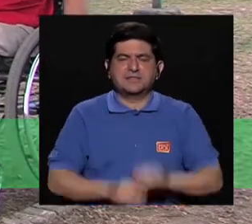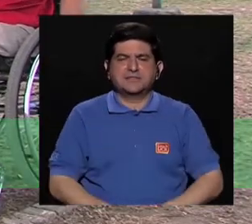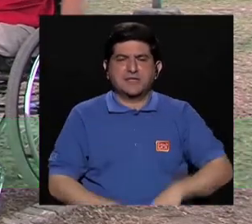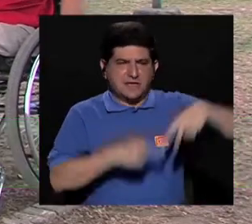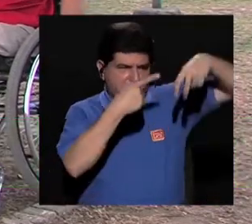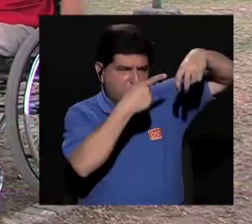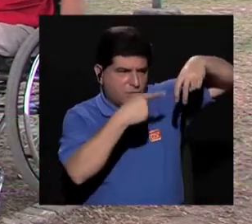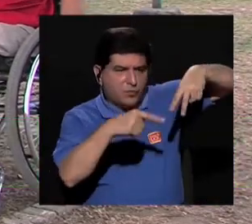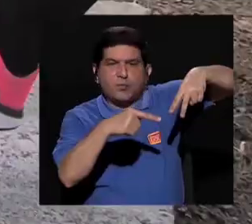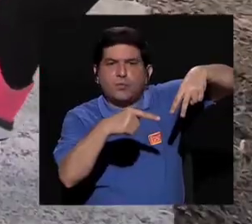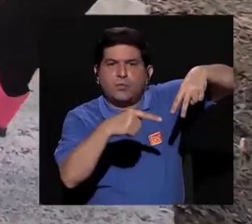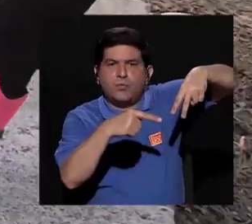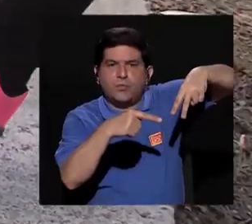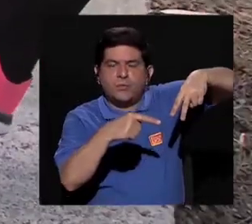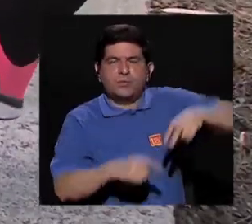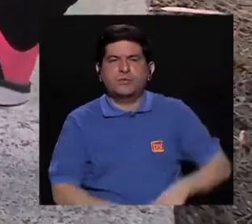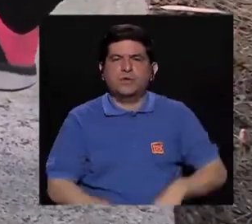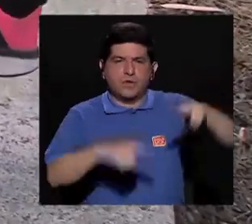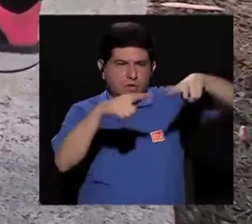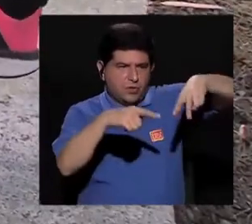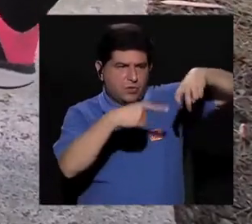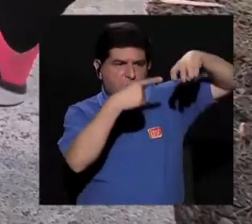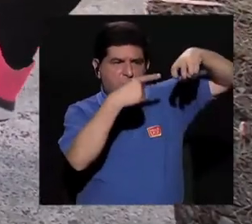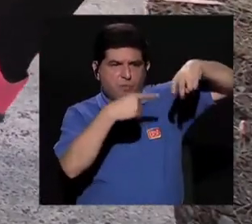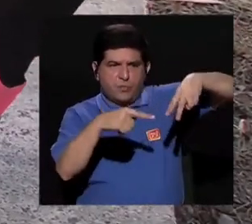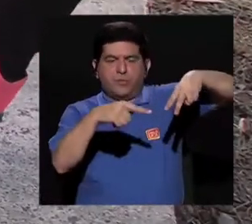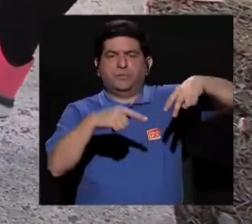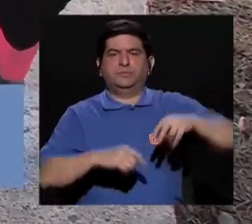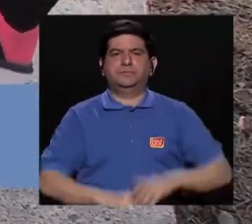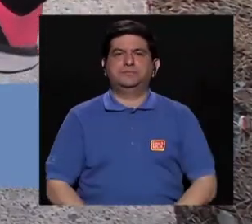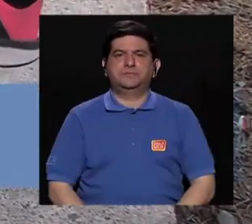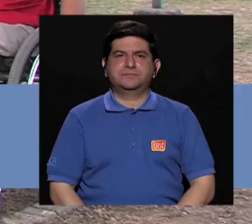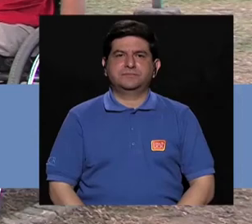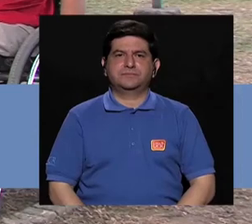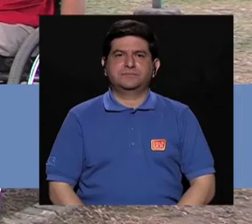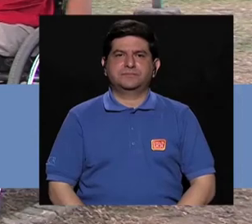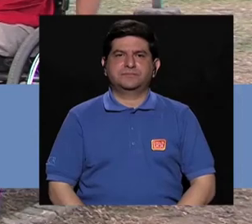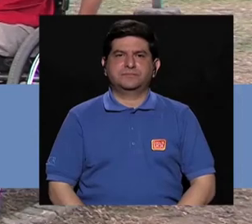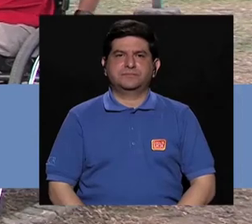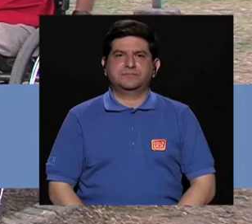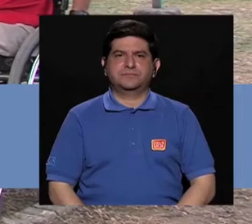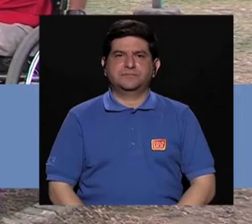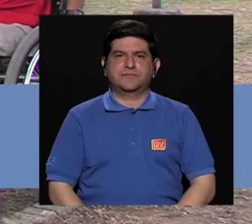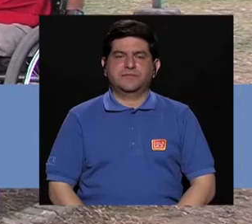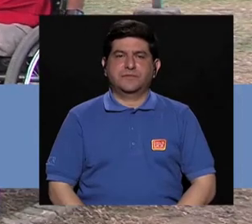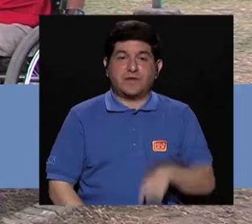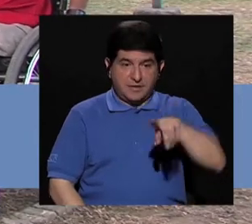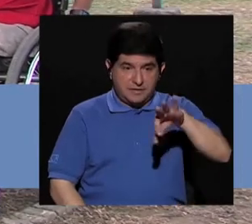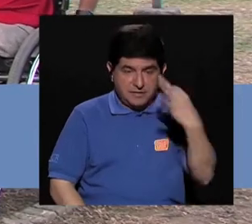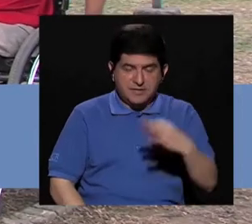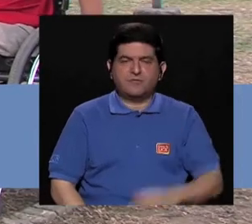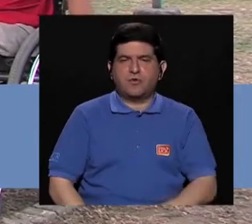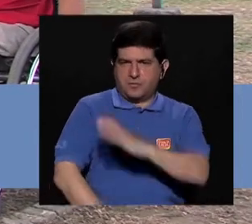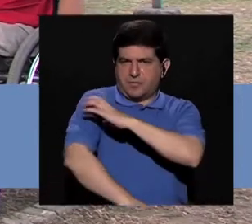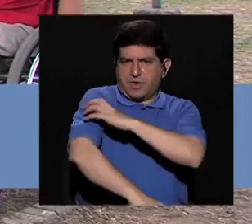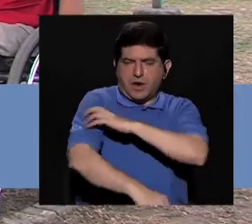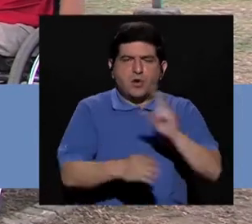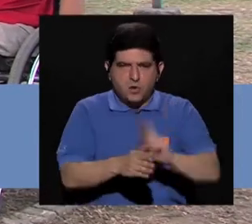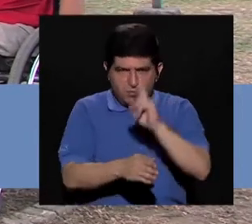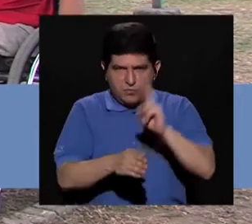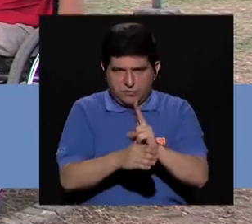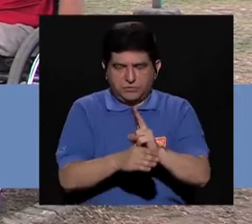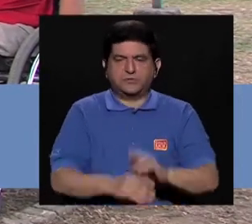hacemos es extendemos y acortamos, extendemos y acortamos, flexión y extensión, y estamos trabajando el